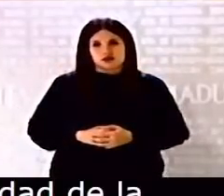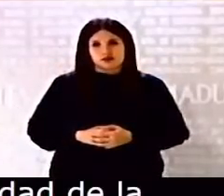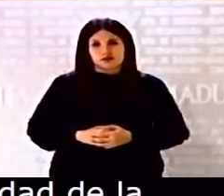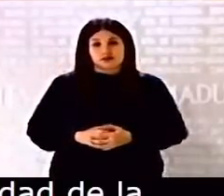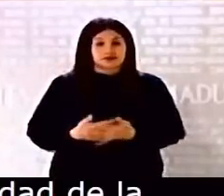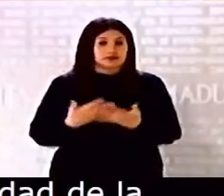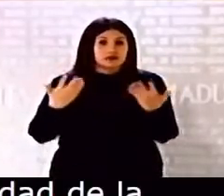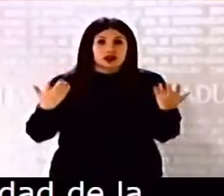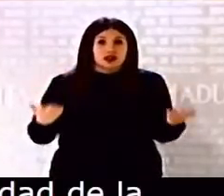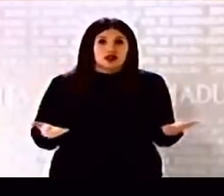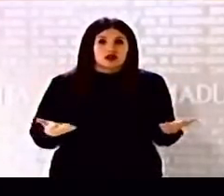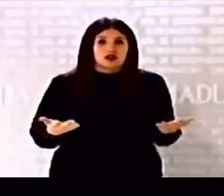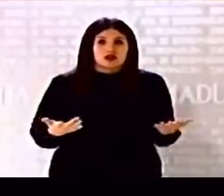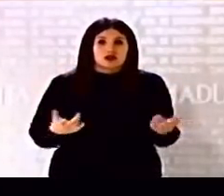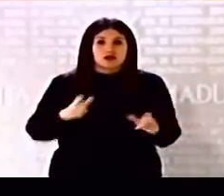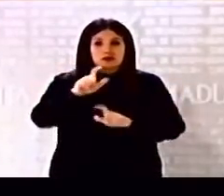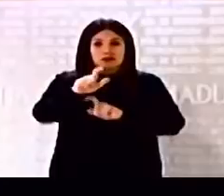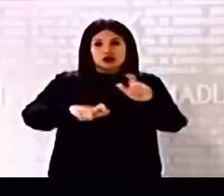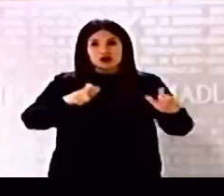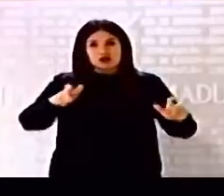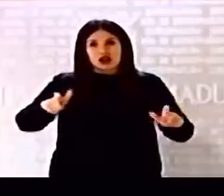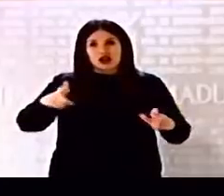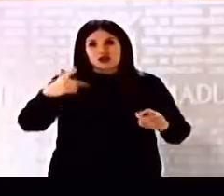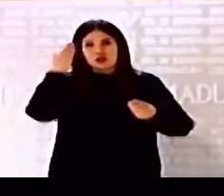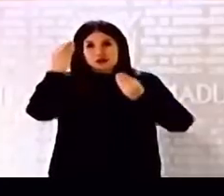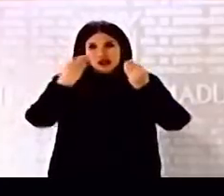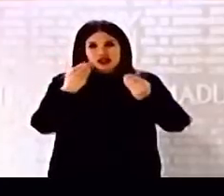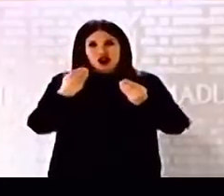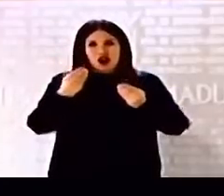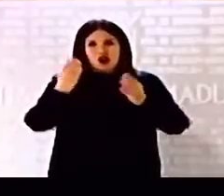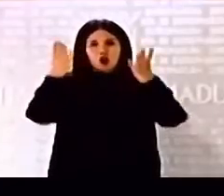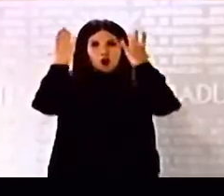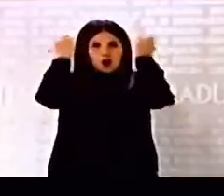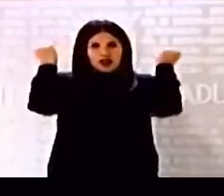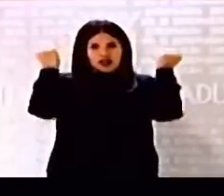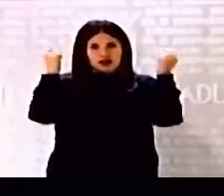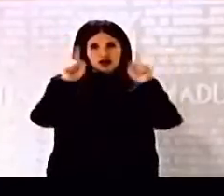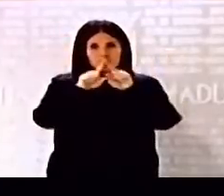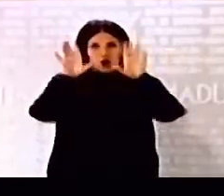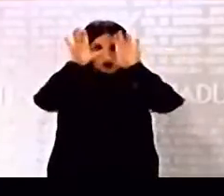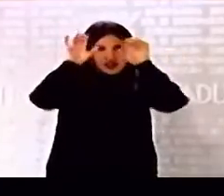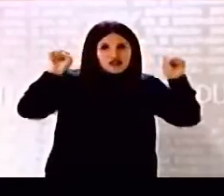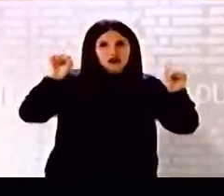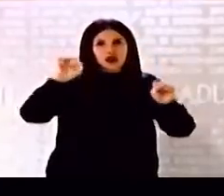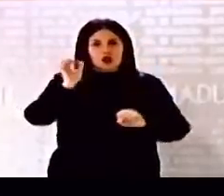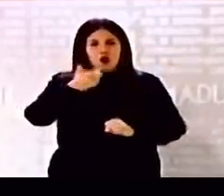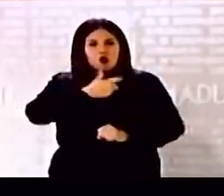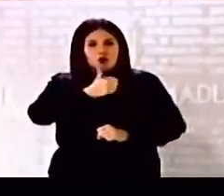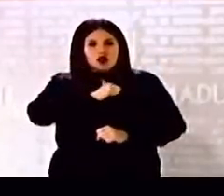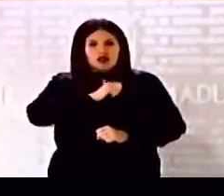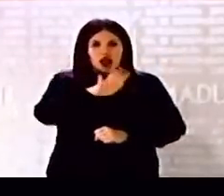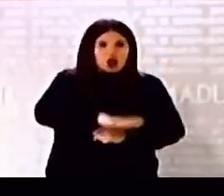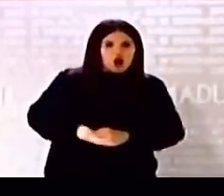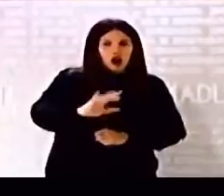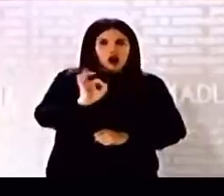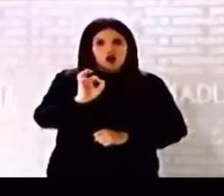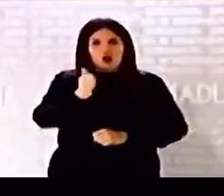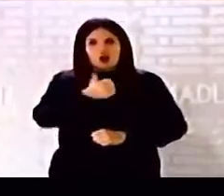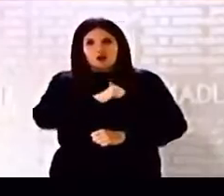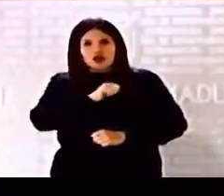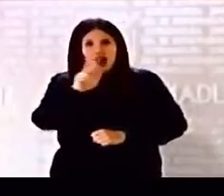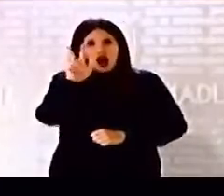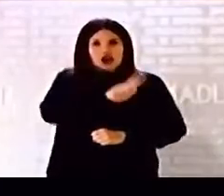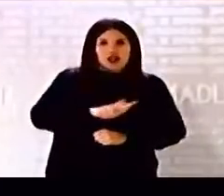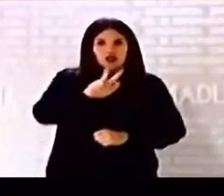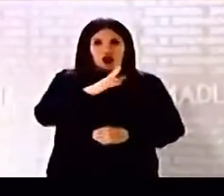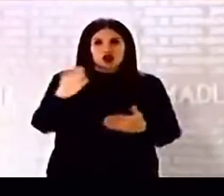Por lo tanto, que nadie espere que haya un guardia civil, un policía local o un policía nacional en